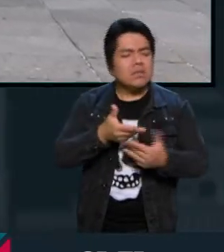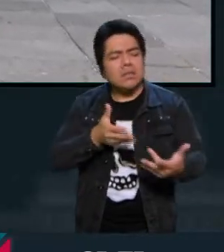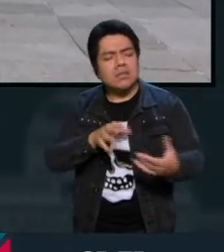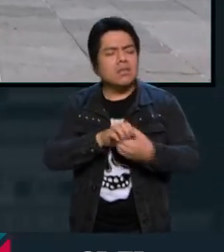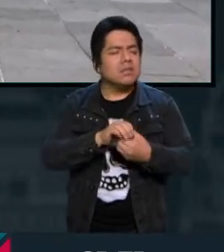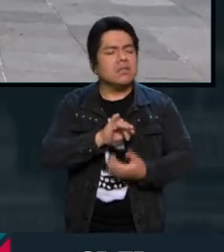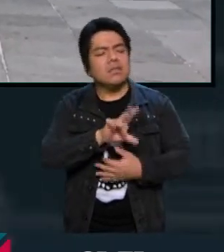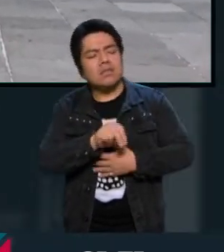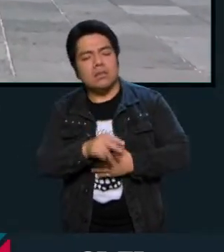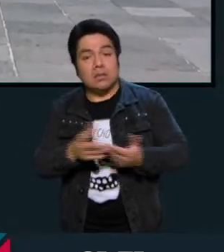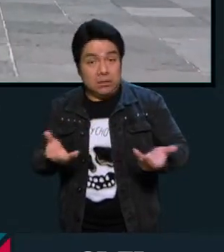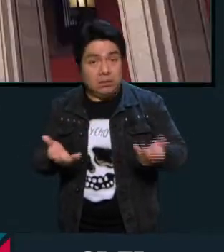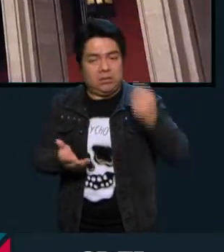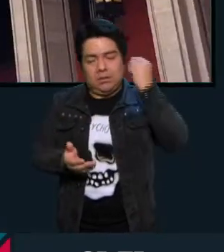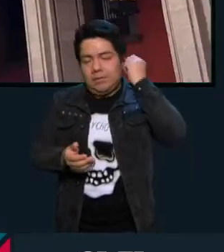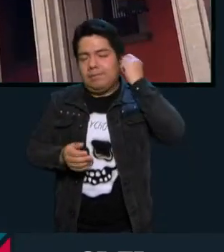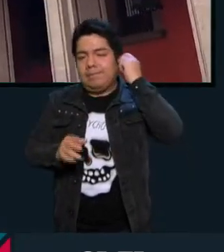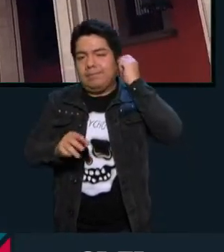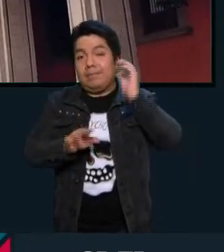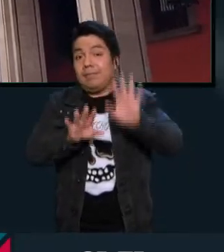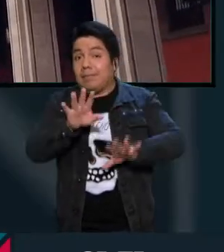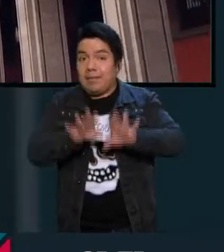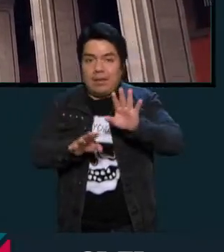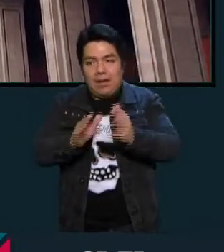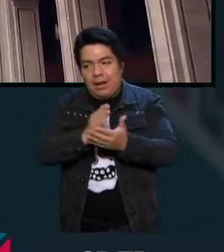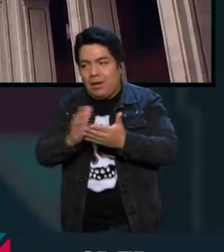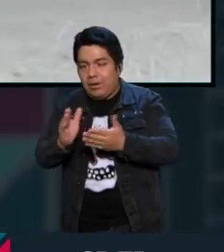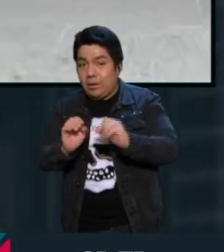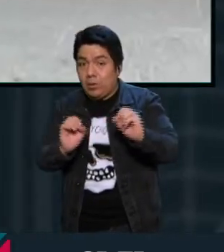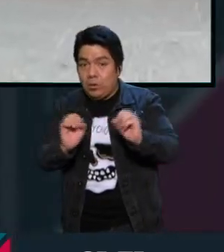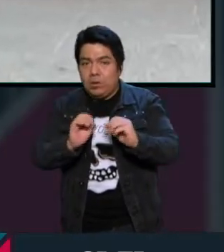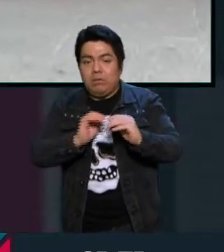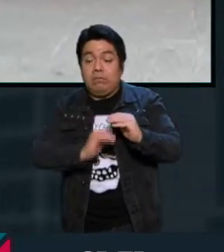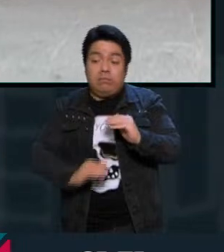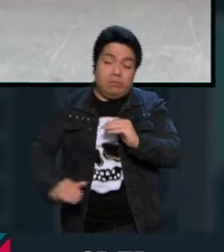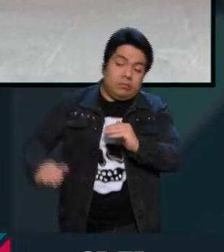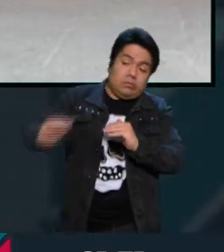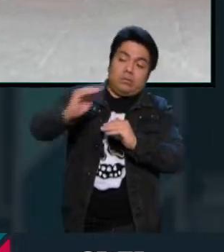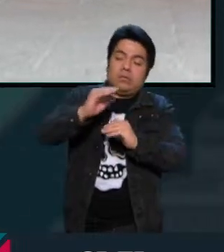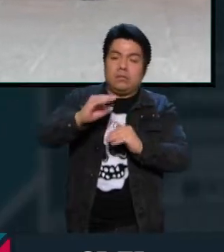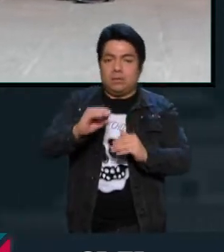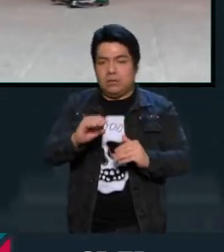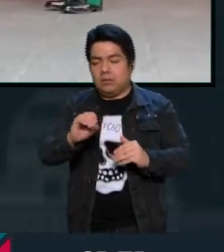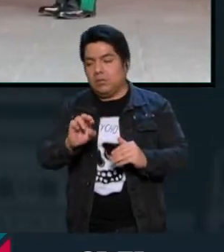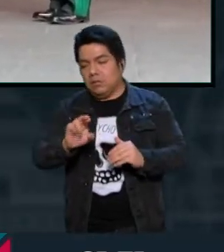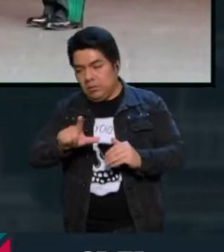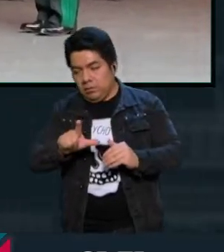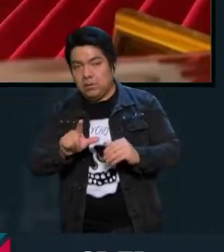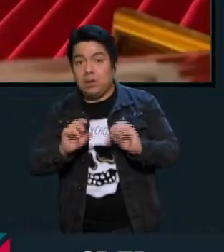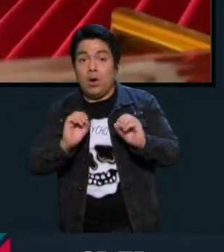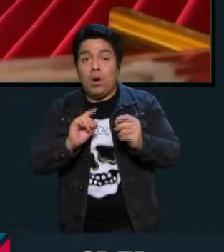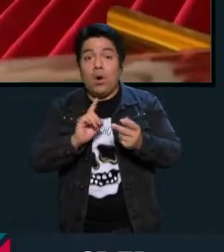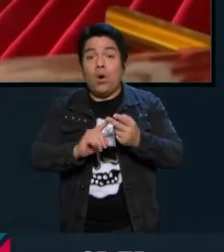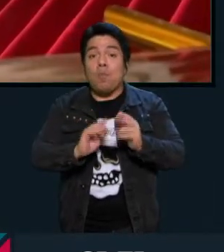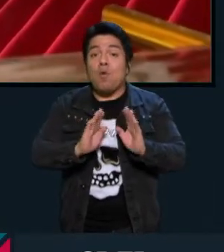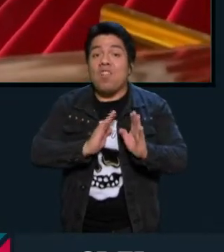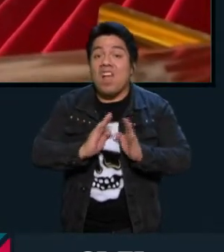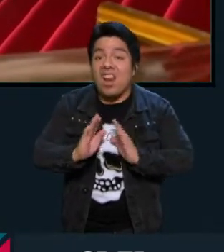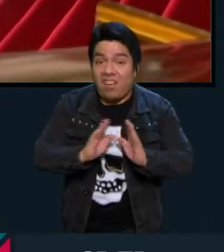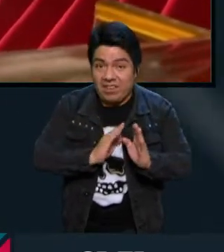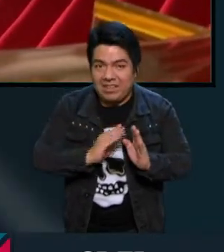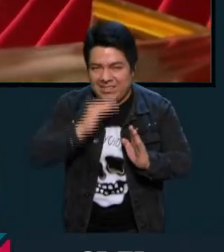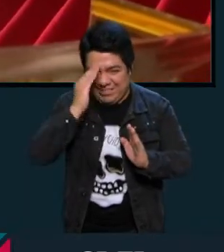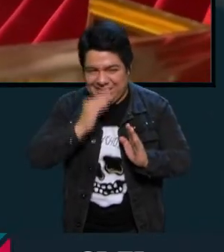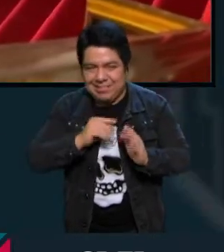por un lado. Por otro lado, cuando no lo hacen desde la superioridad moral, lo hacen desde la superioridad militar